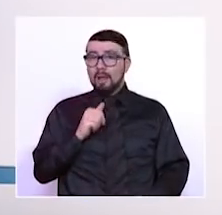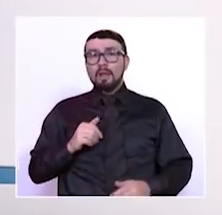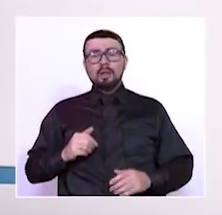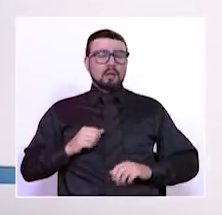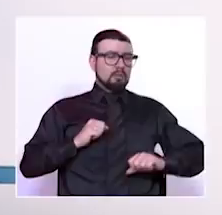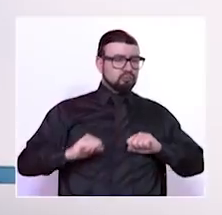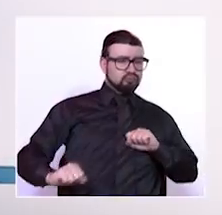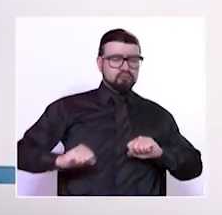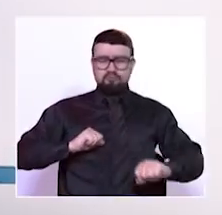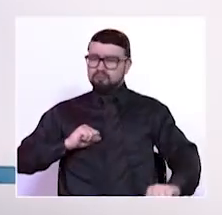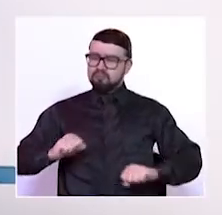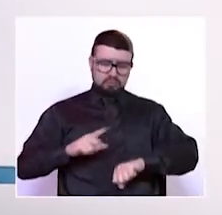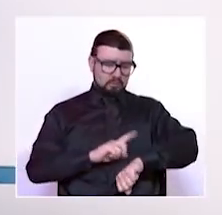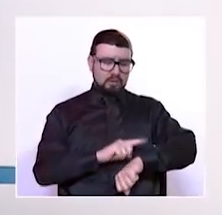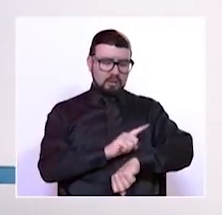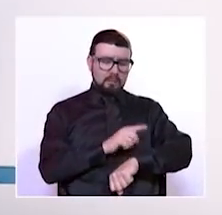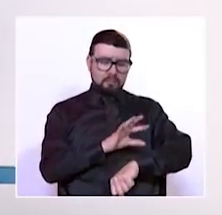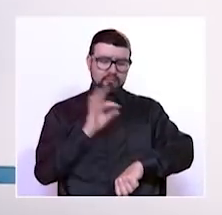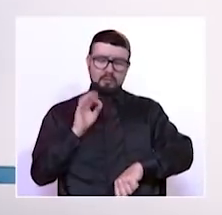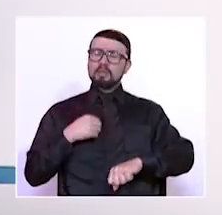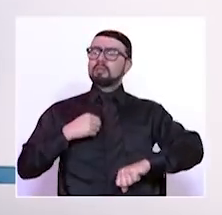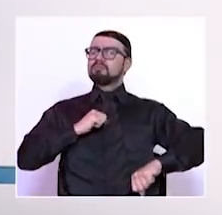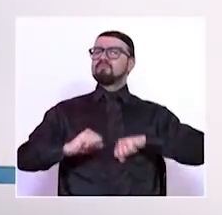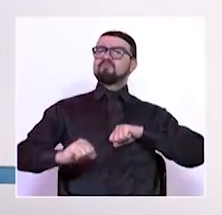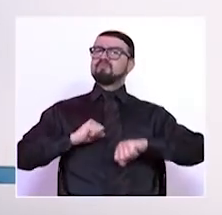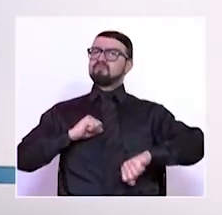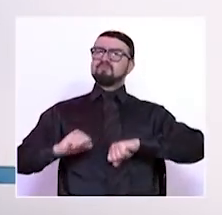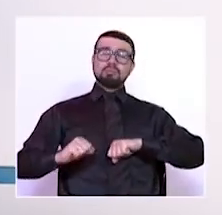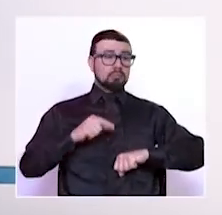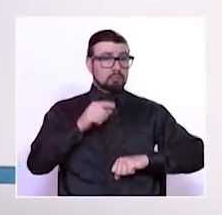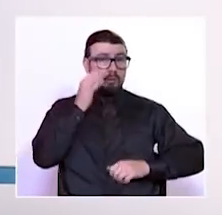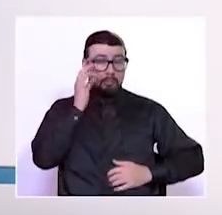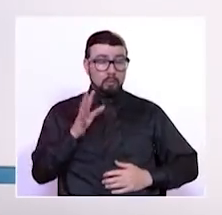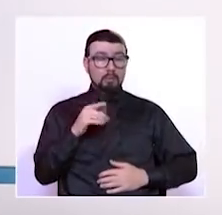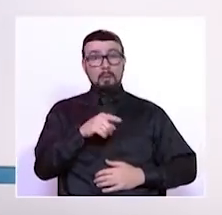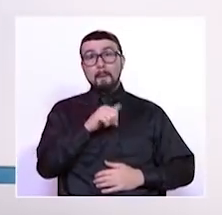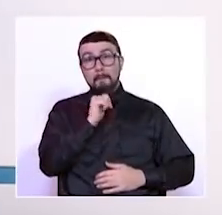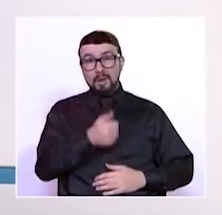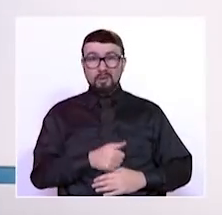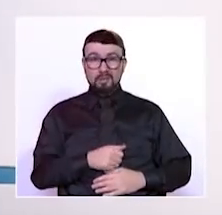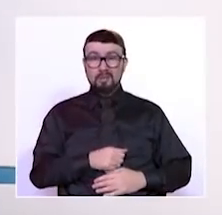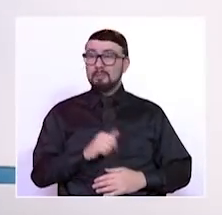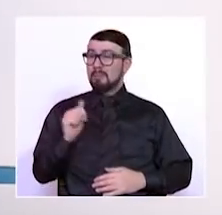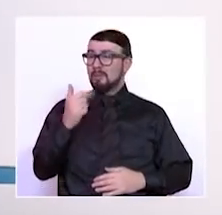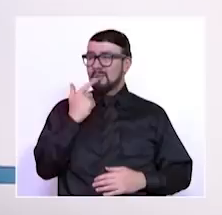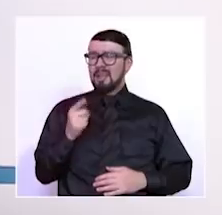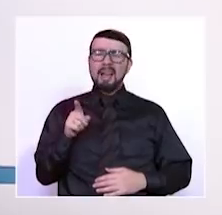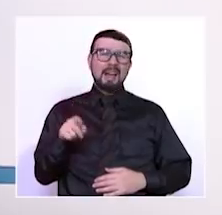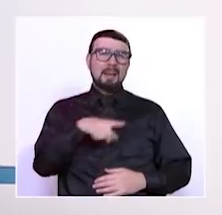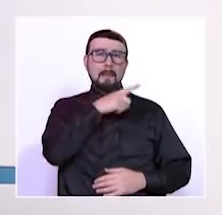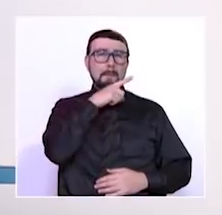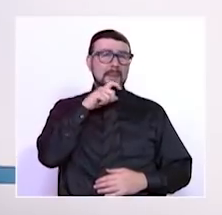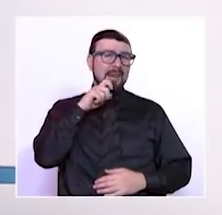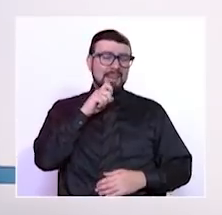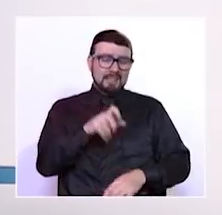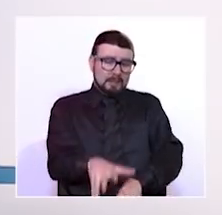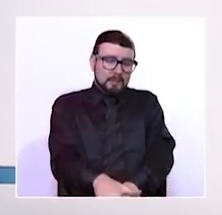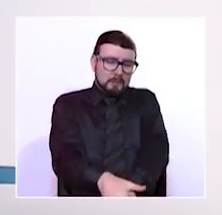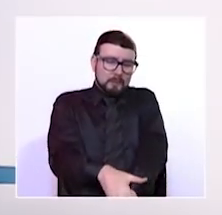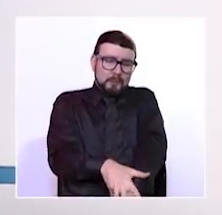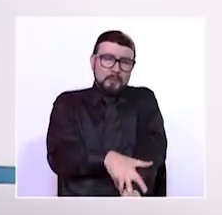activas, me complica el cuadro? No, es que a mí me da pereza ponerme las medias. Y